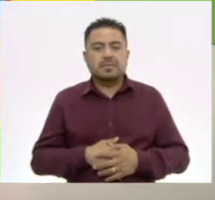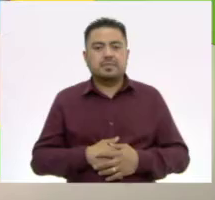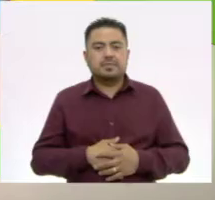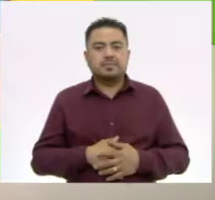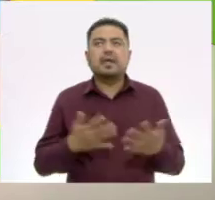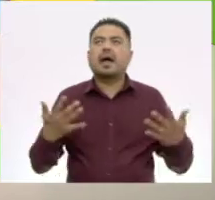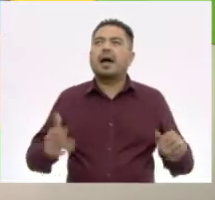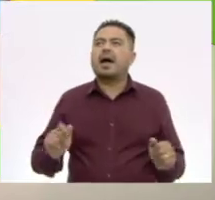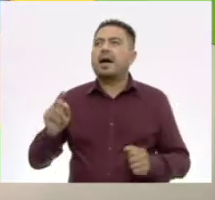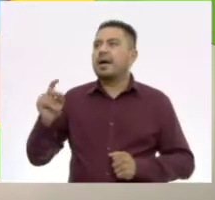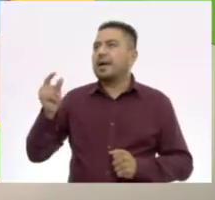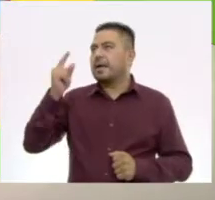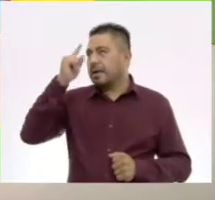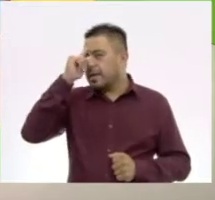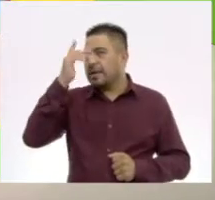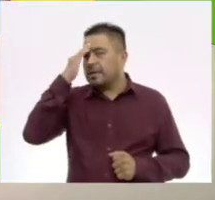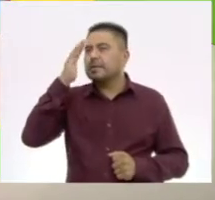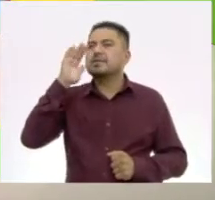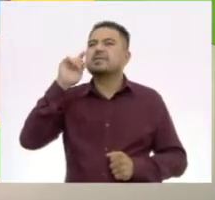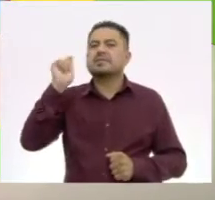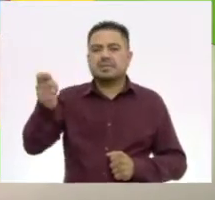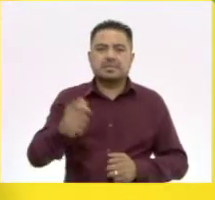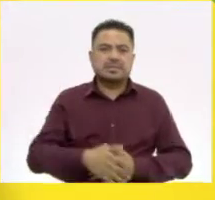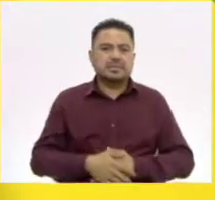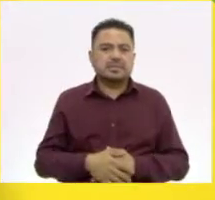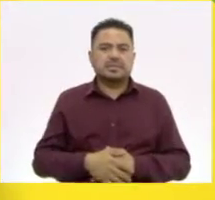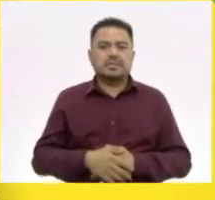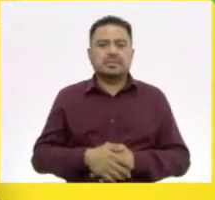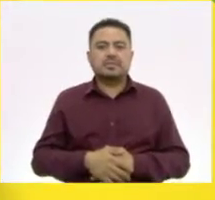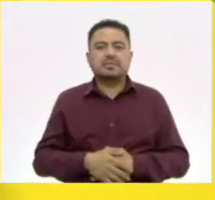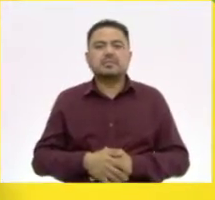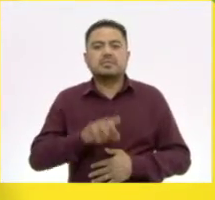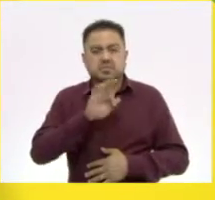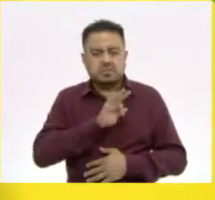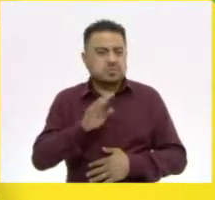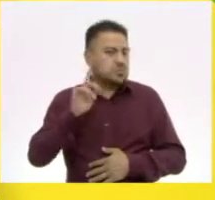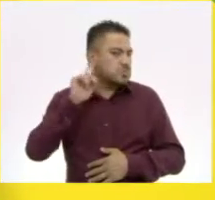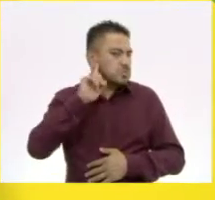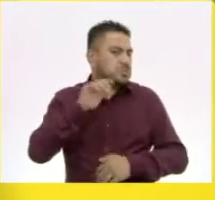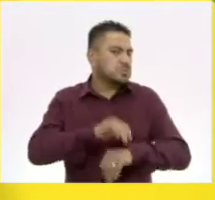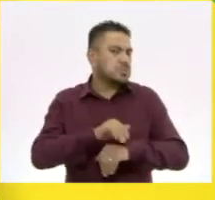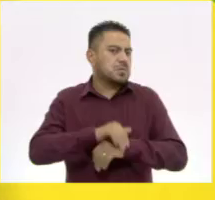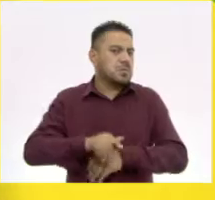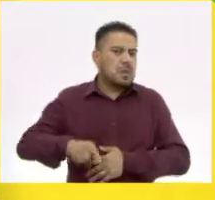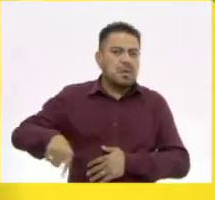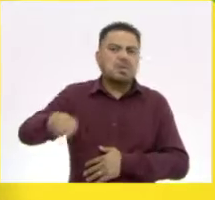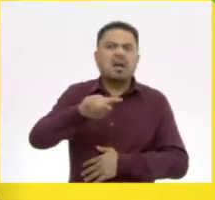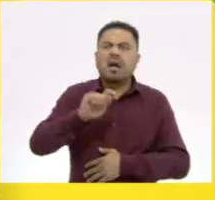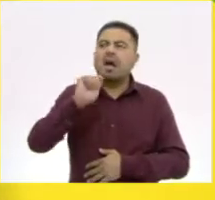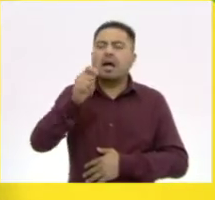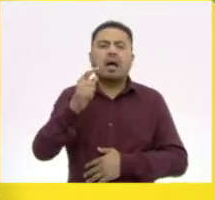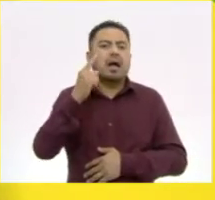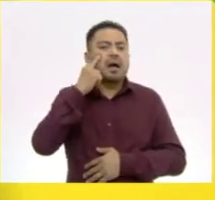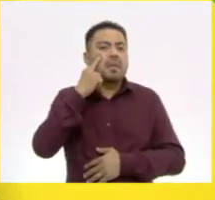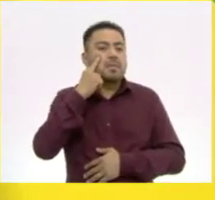ya sé que ya me dejas escuchar a nuestras amigas y amigos